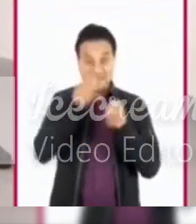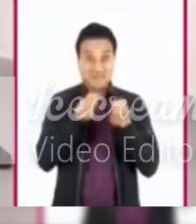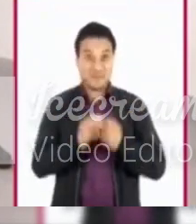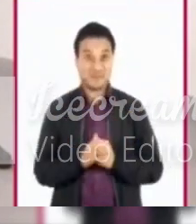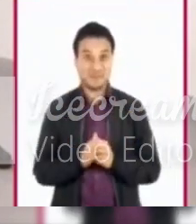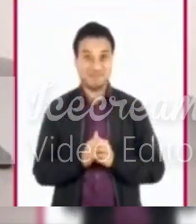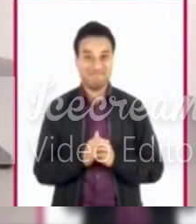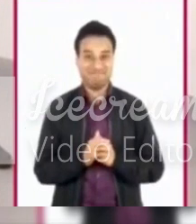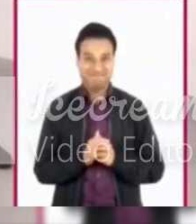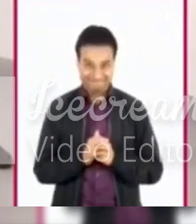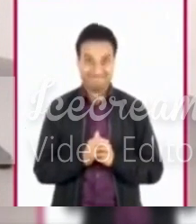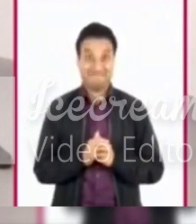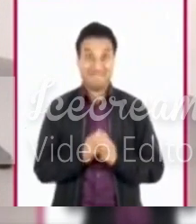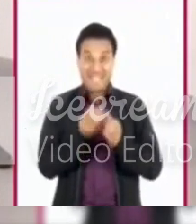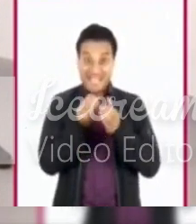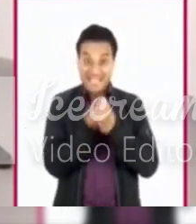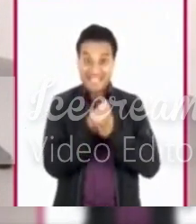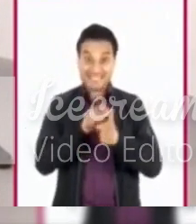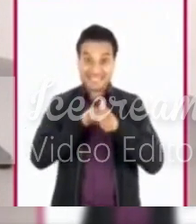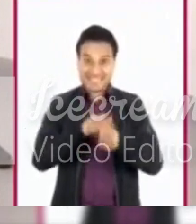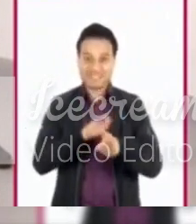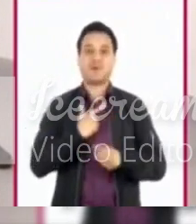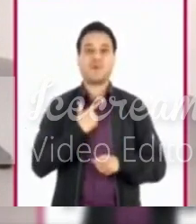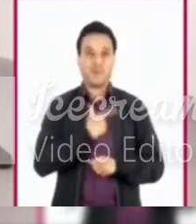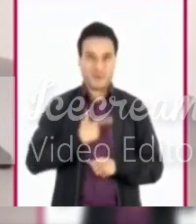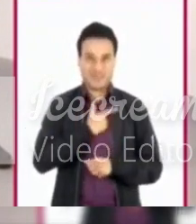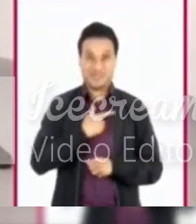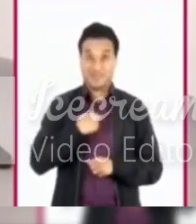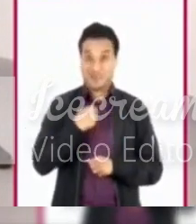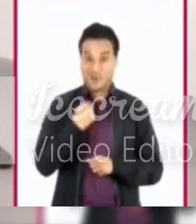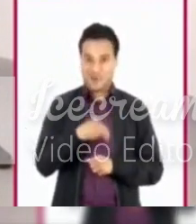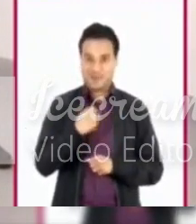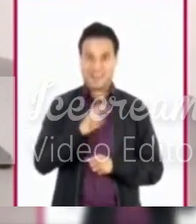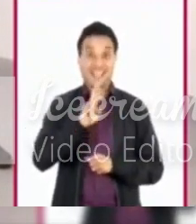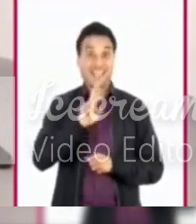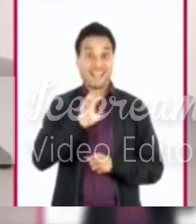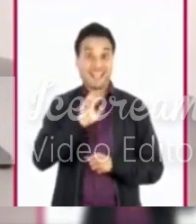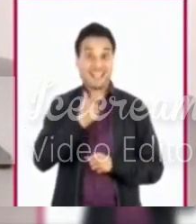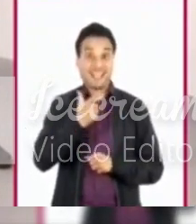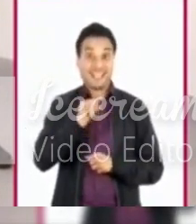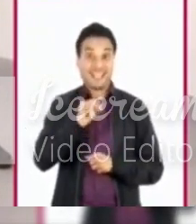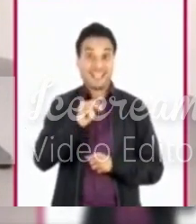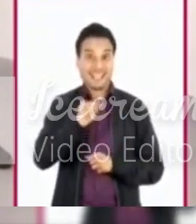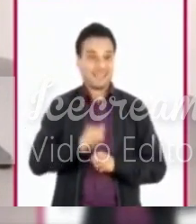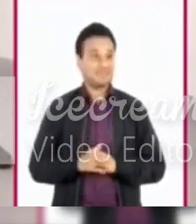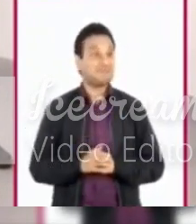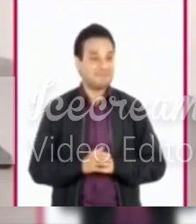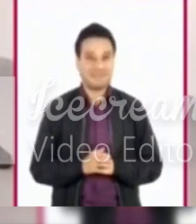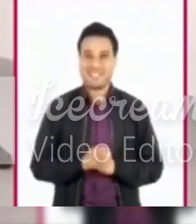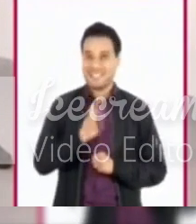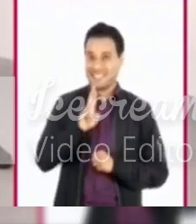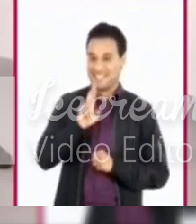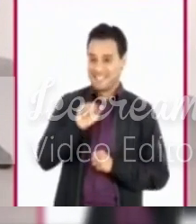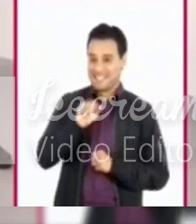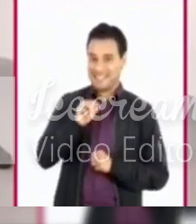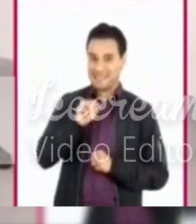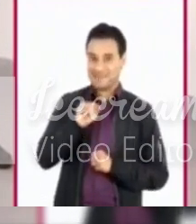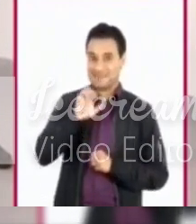da mucho gusto continuar con nuestras clases. Mi nombre es Regina Arias. Y mi nombre es Ramsés